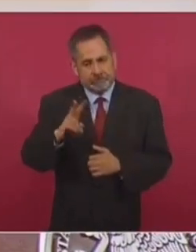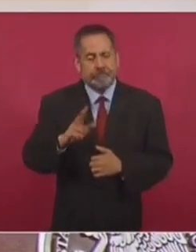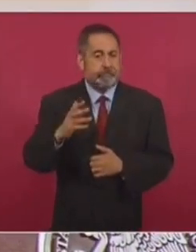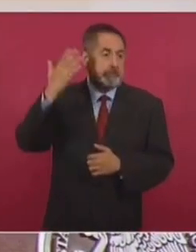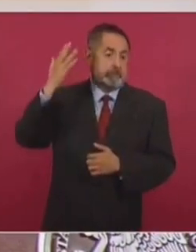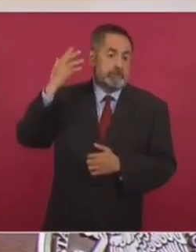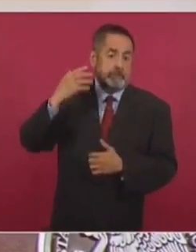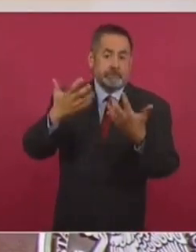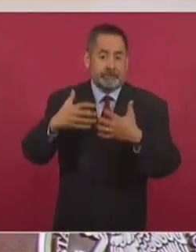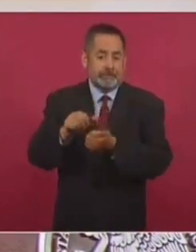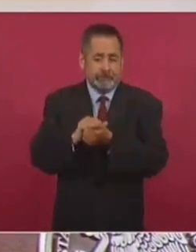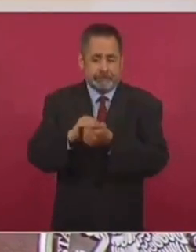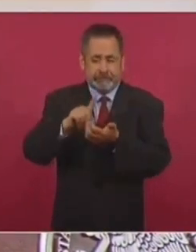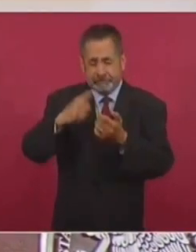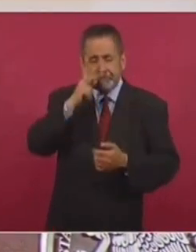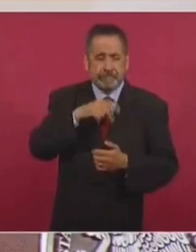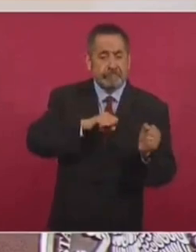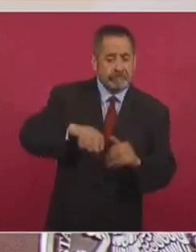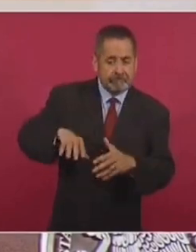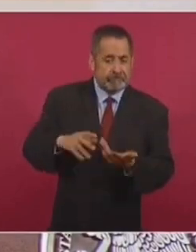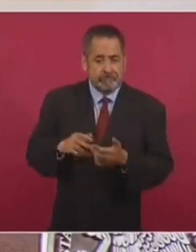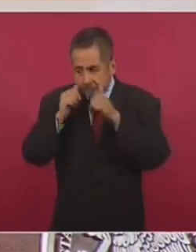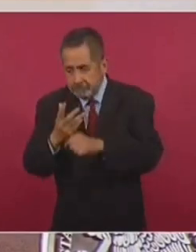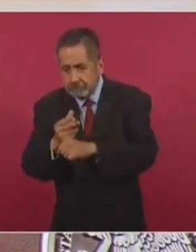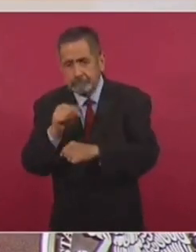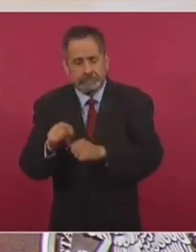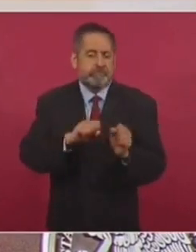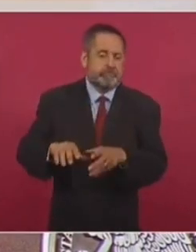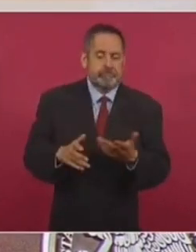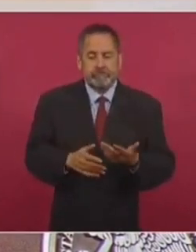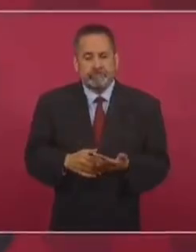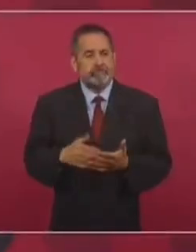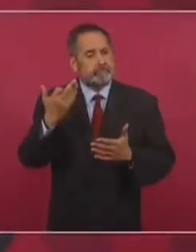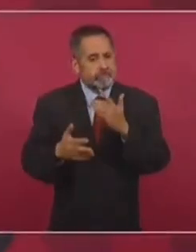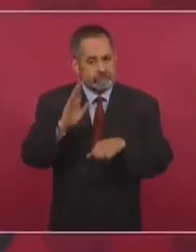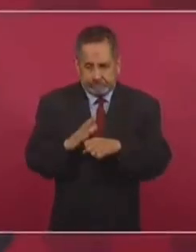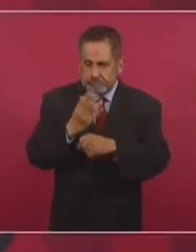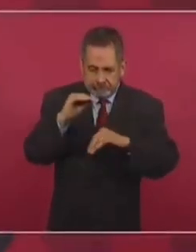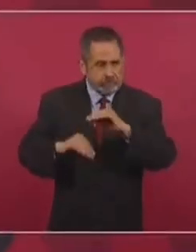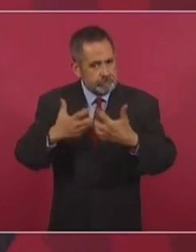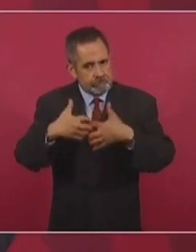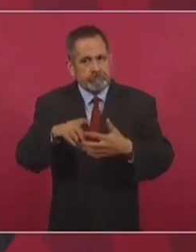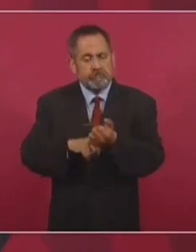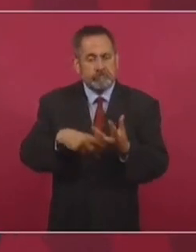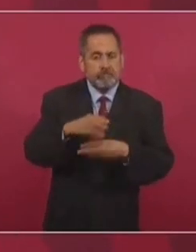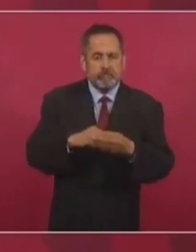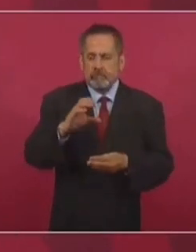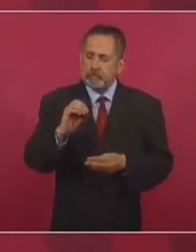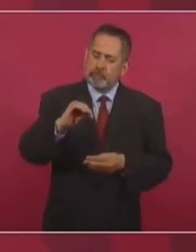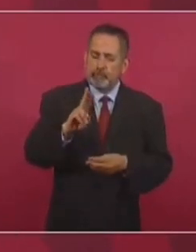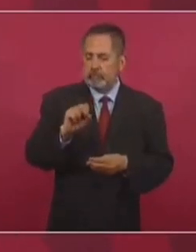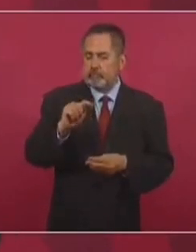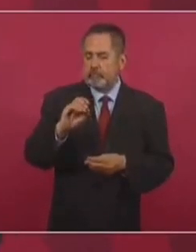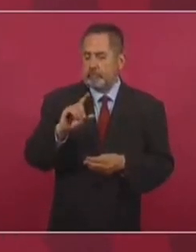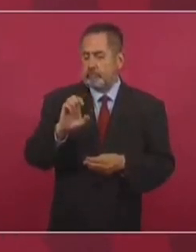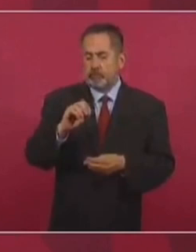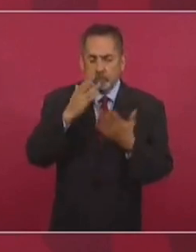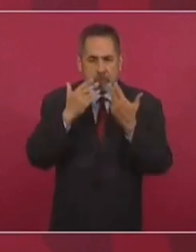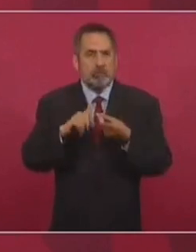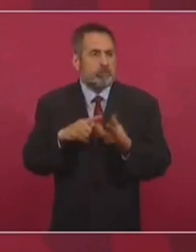se abandonaron las refinerías, no se hicieron plantas para procesar el combustorio